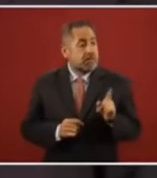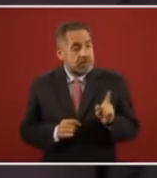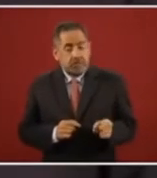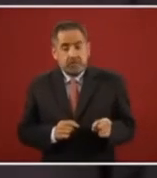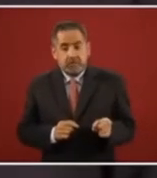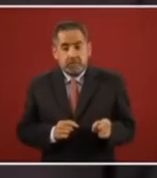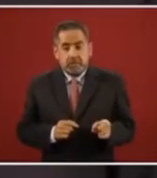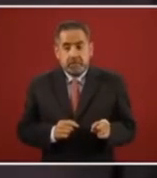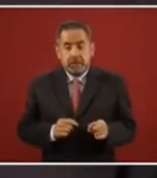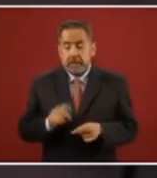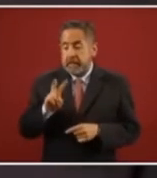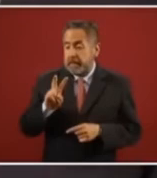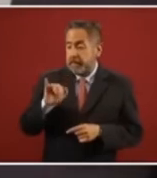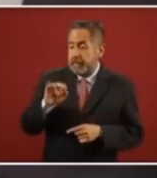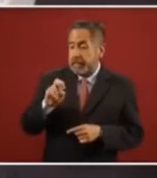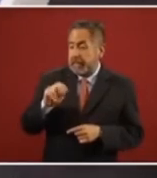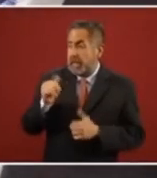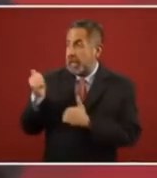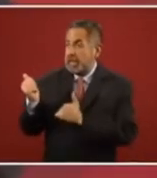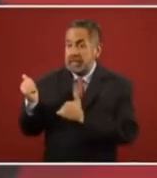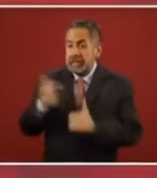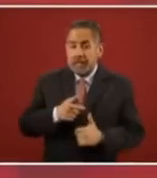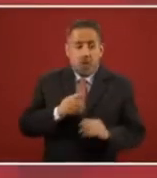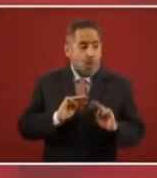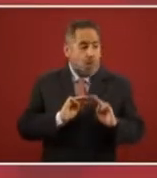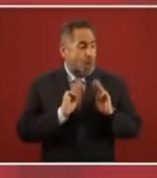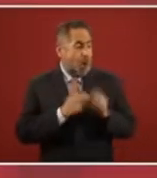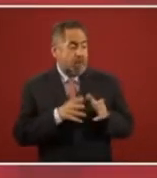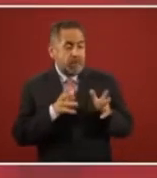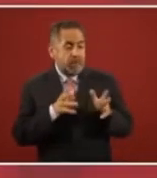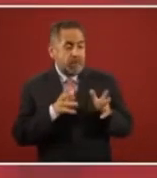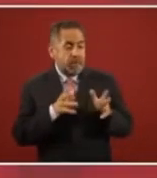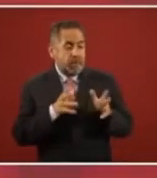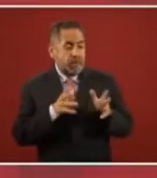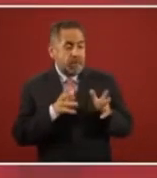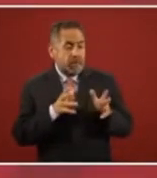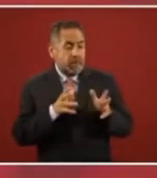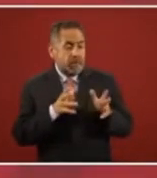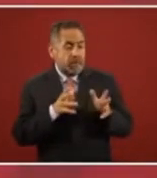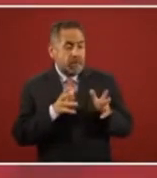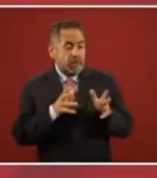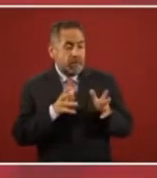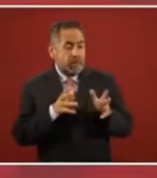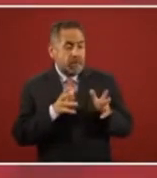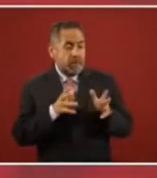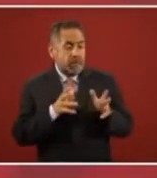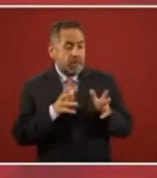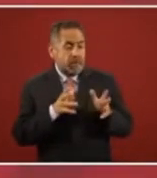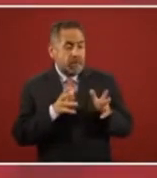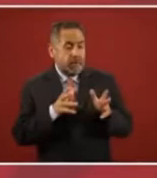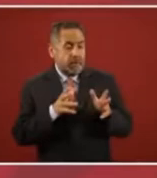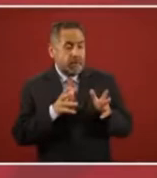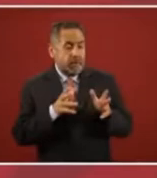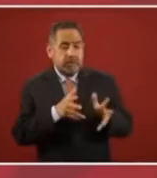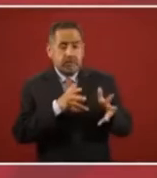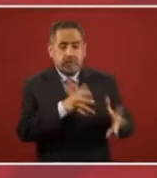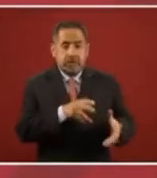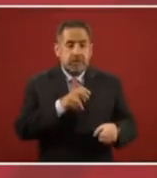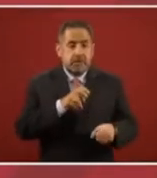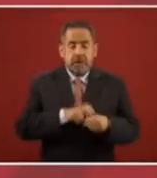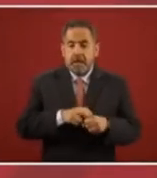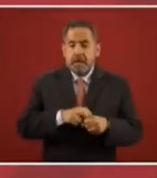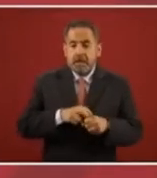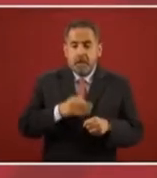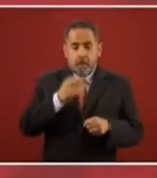de viena y flor de jara fran piera en floreros